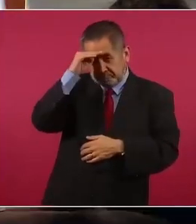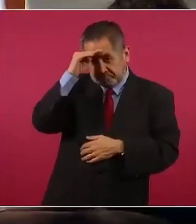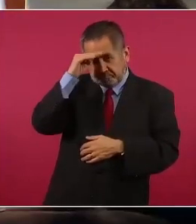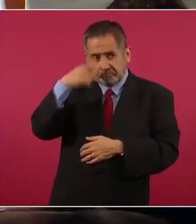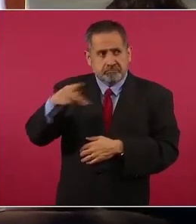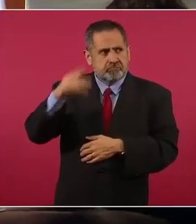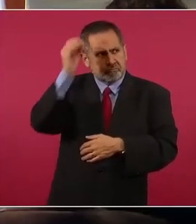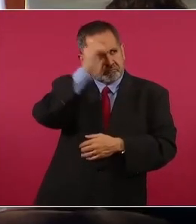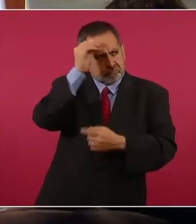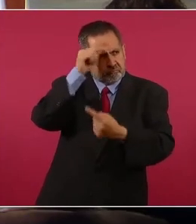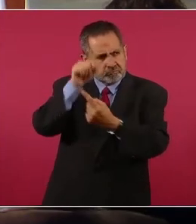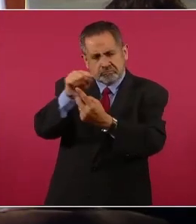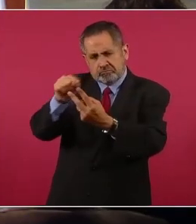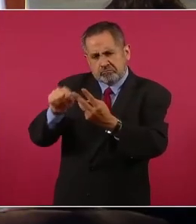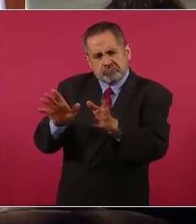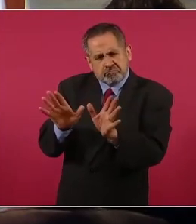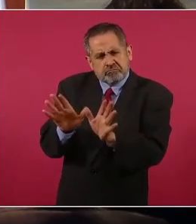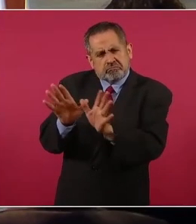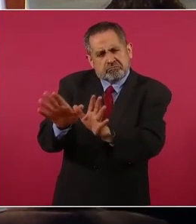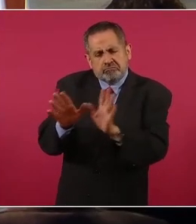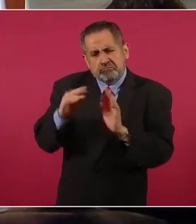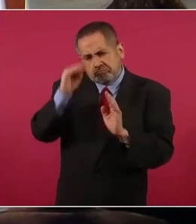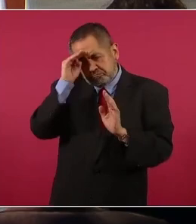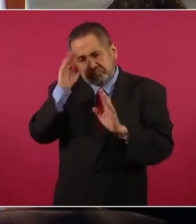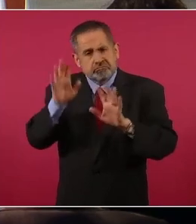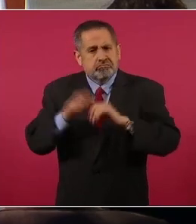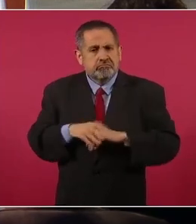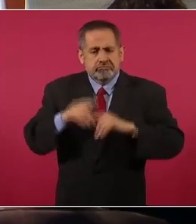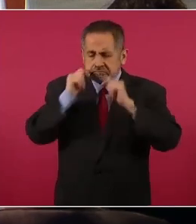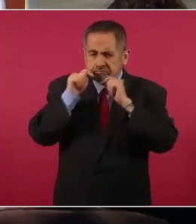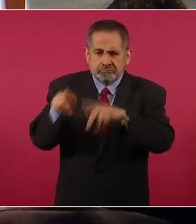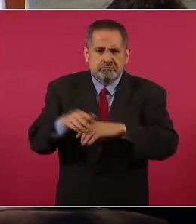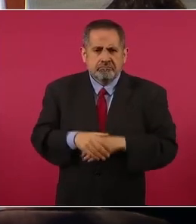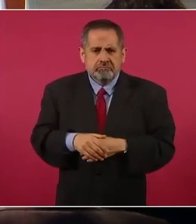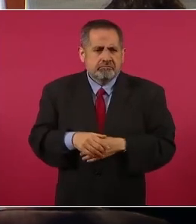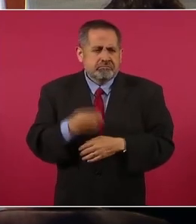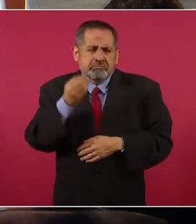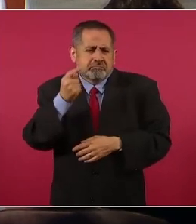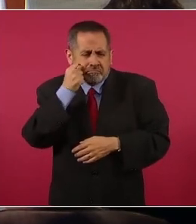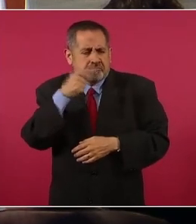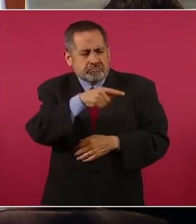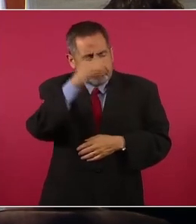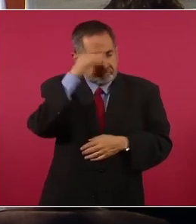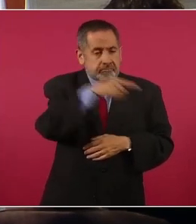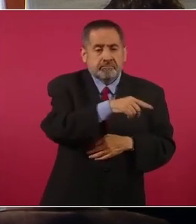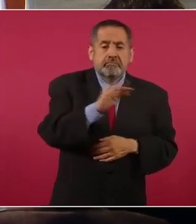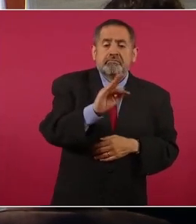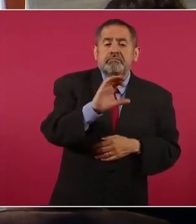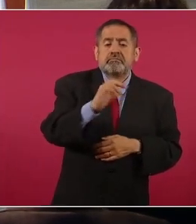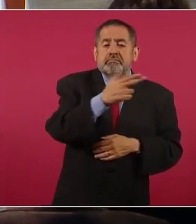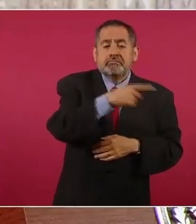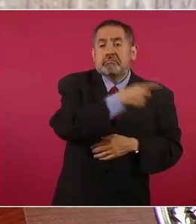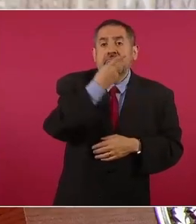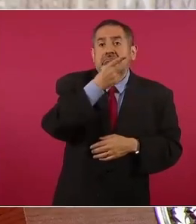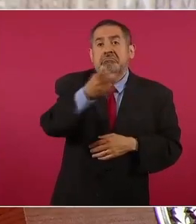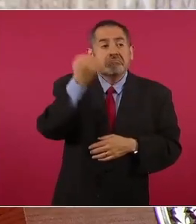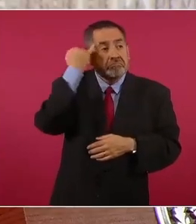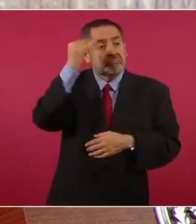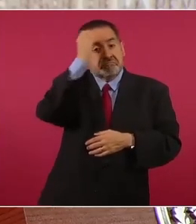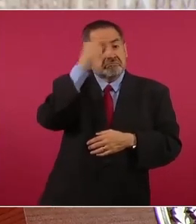las opiniones, hasta la de Calderón, que dice que,